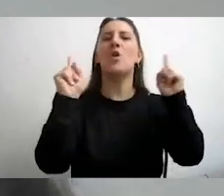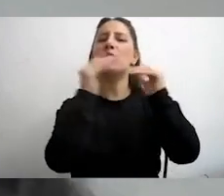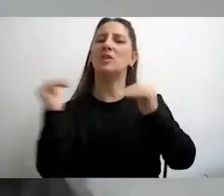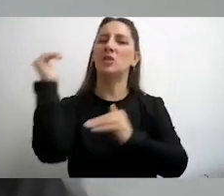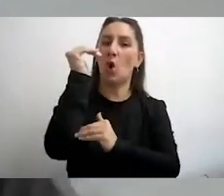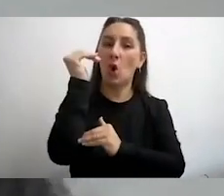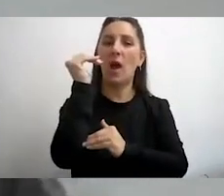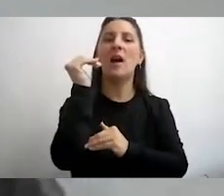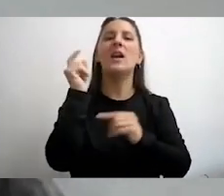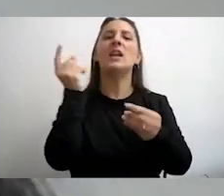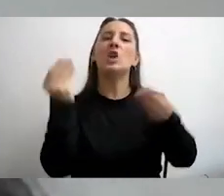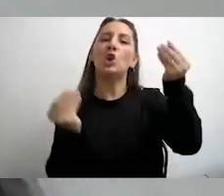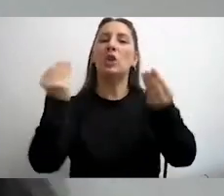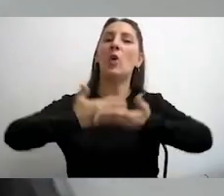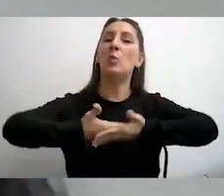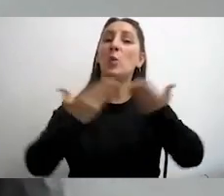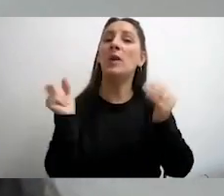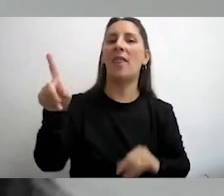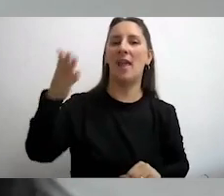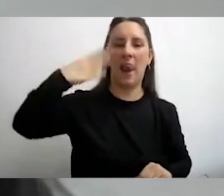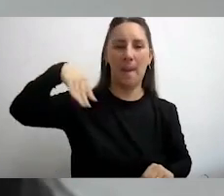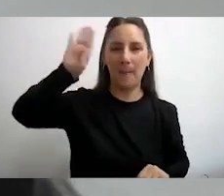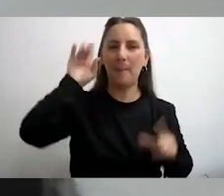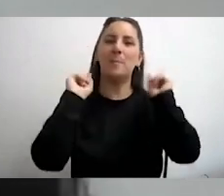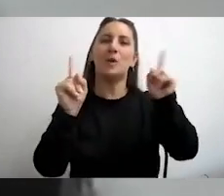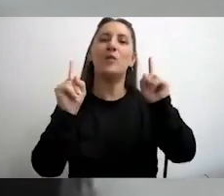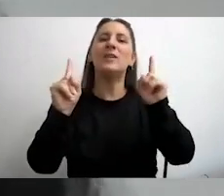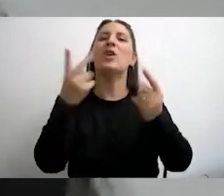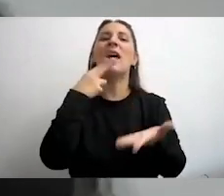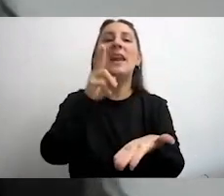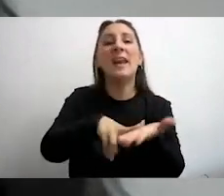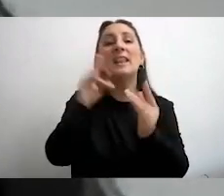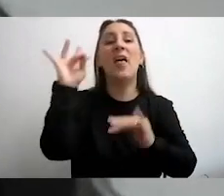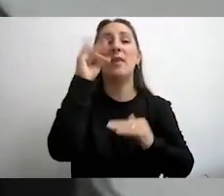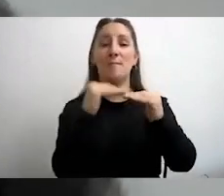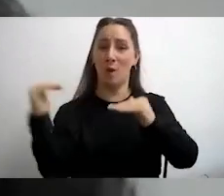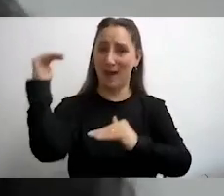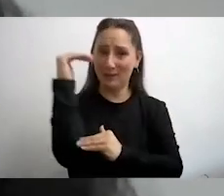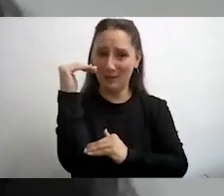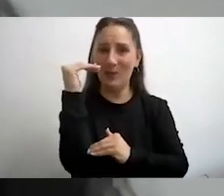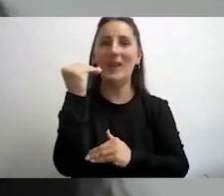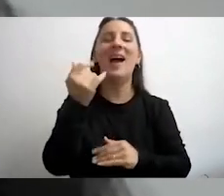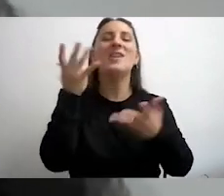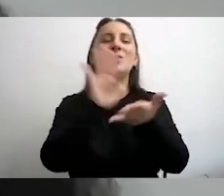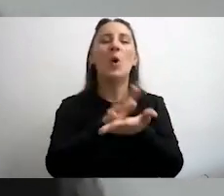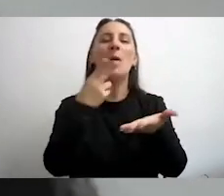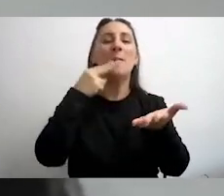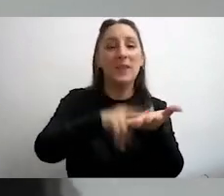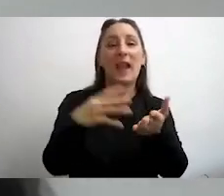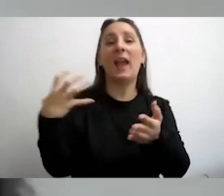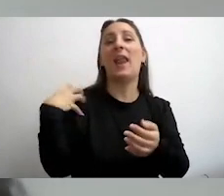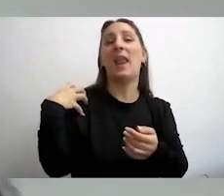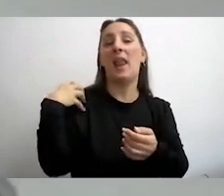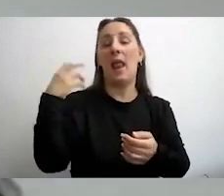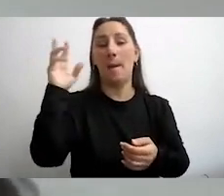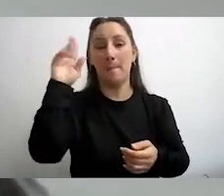Administración y Contador Público de La Pampa, profesora en Rentas de la Diplomatura en Gestión Impositiva del General Pico La Pampa, profesora de la